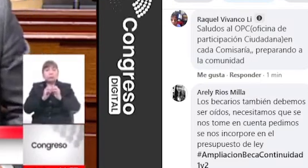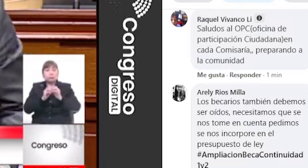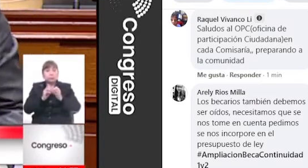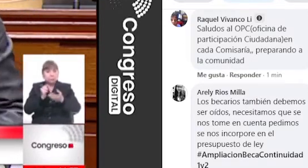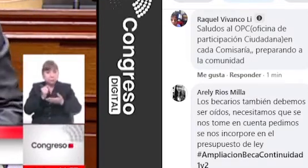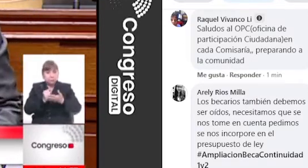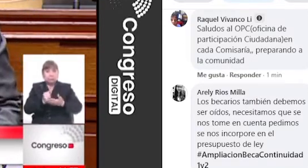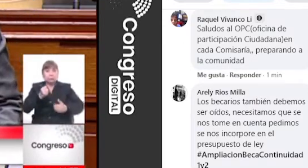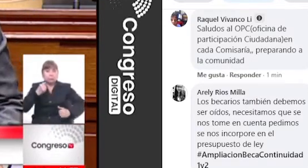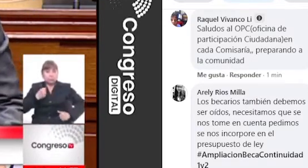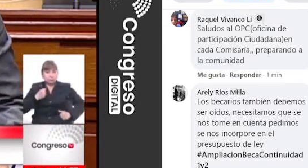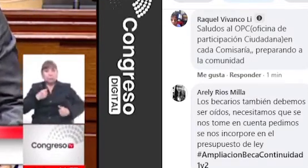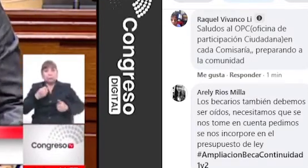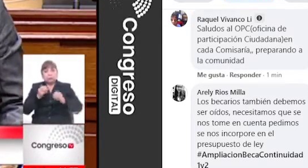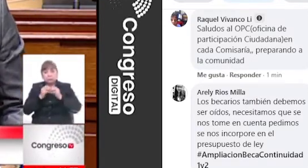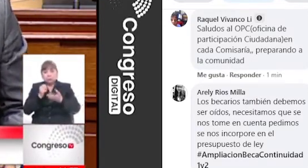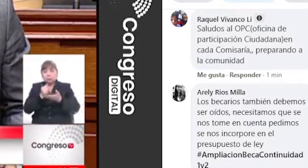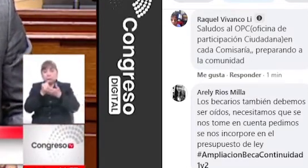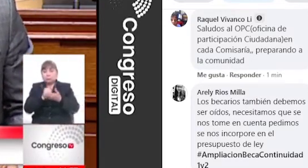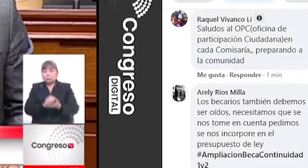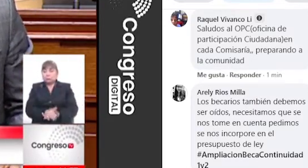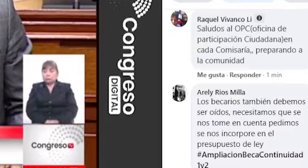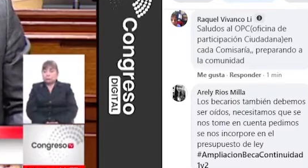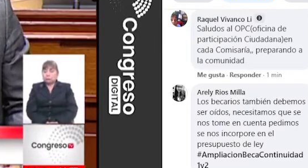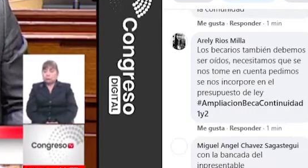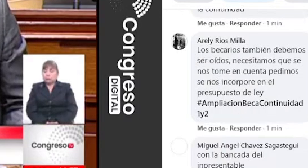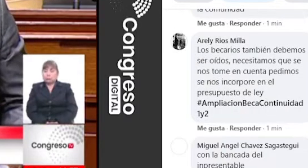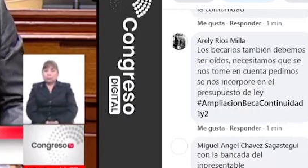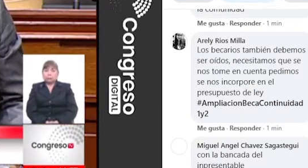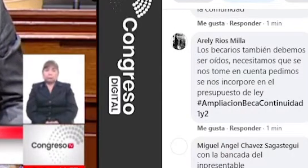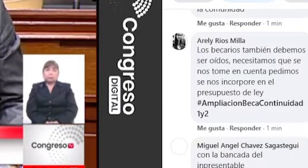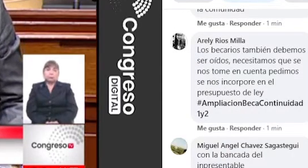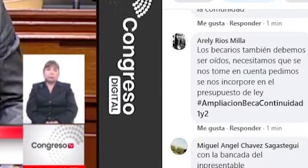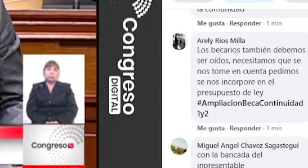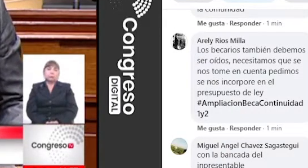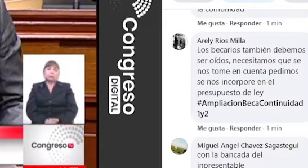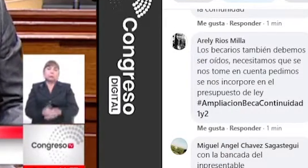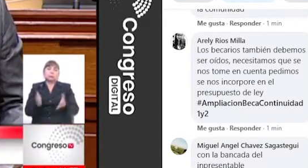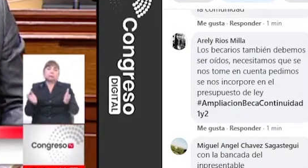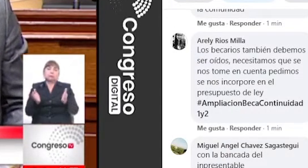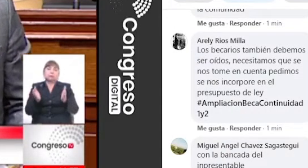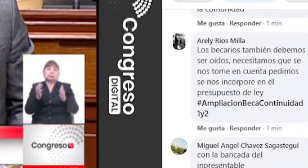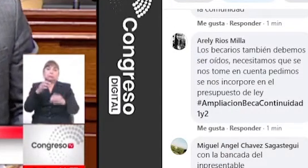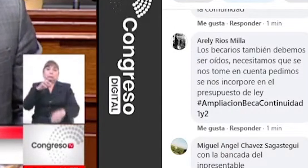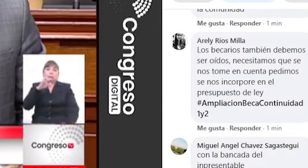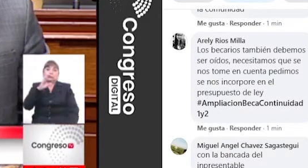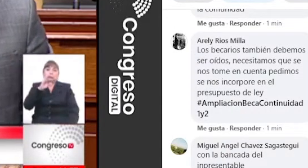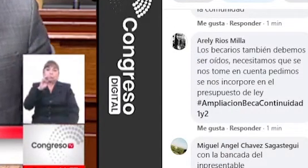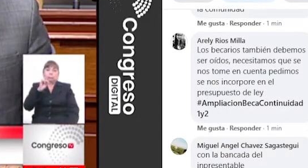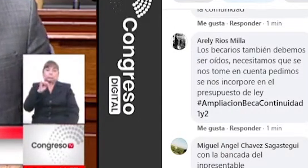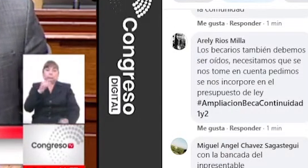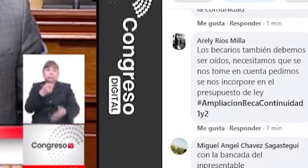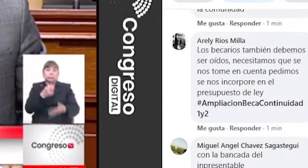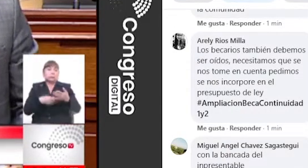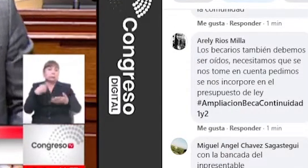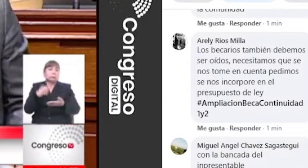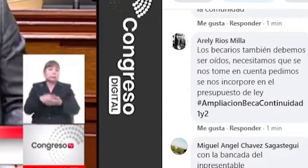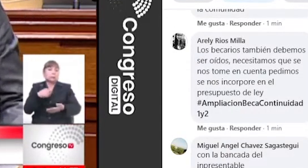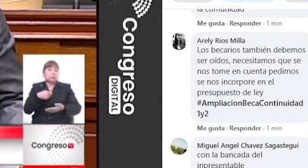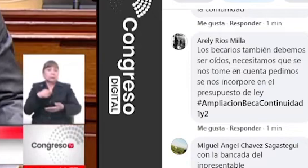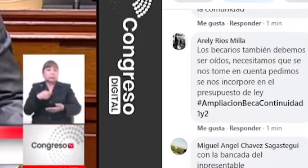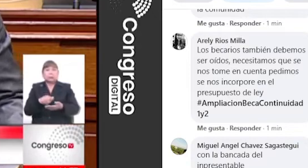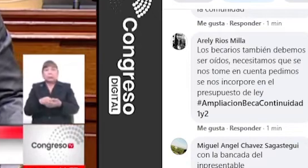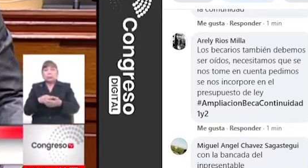operatividad del Estado. Se impulsará, en coordinación con la PCM, el desarrollo de inversiones y